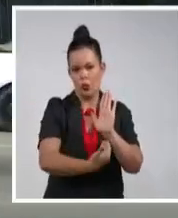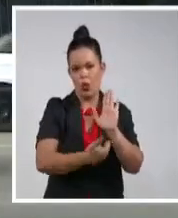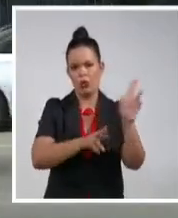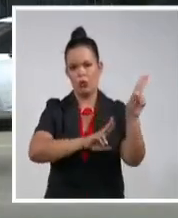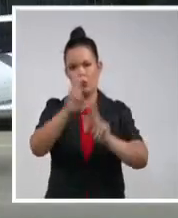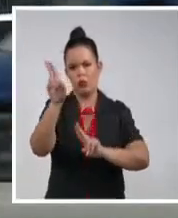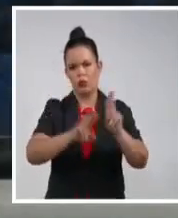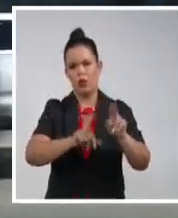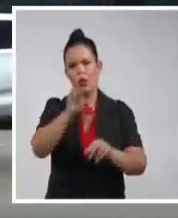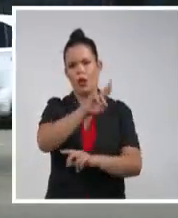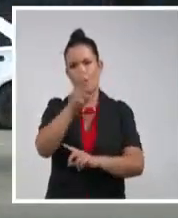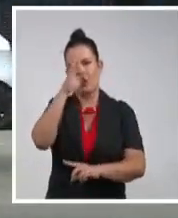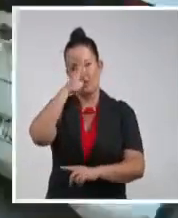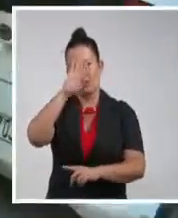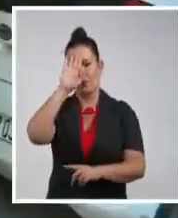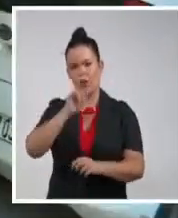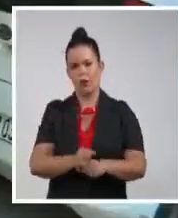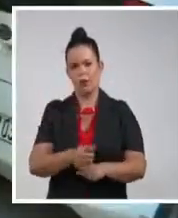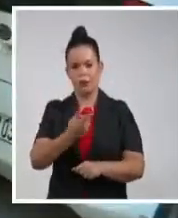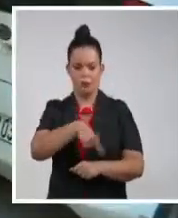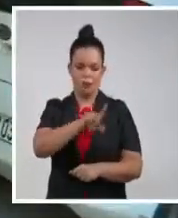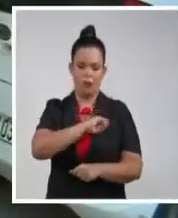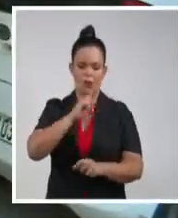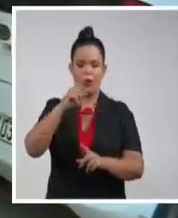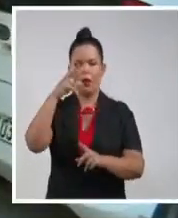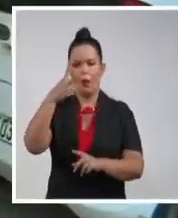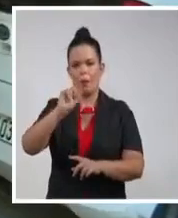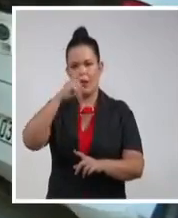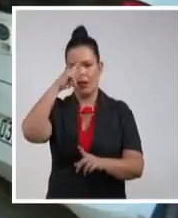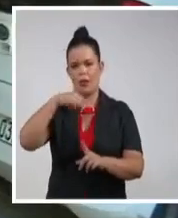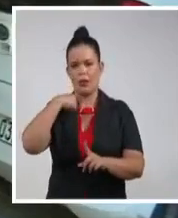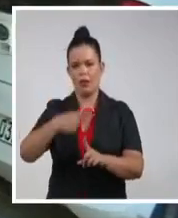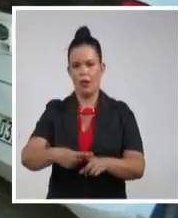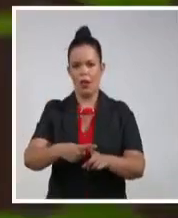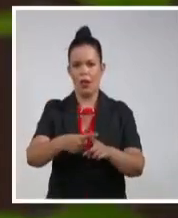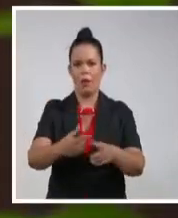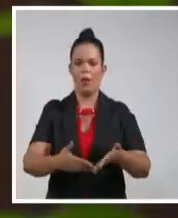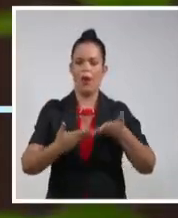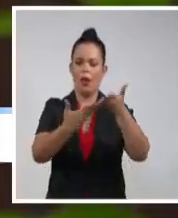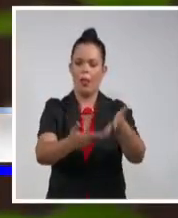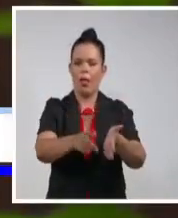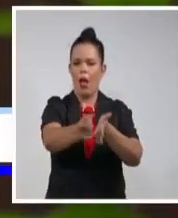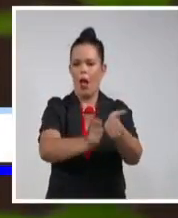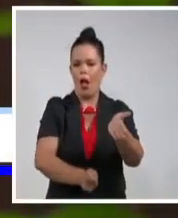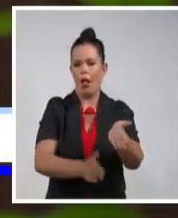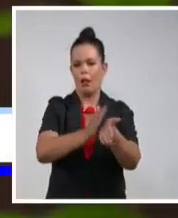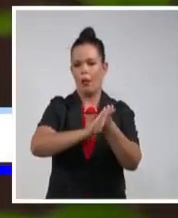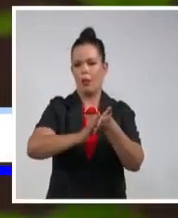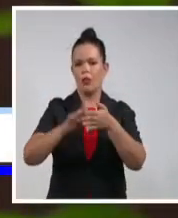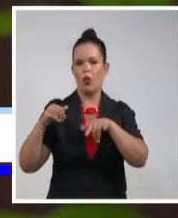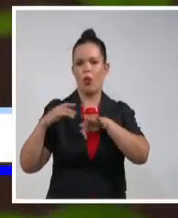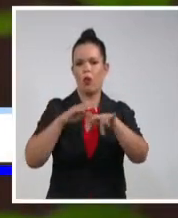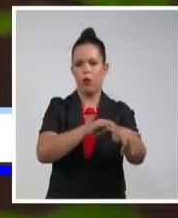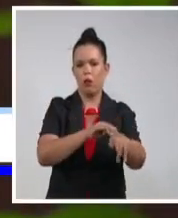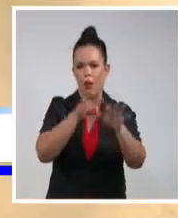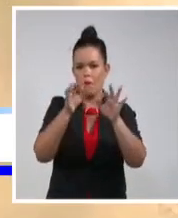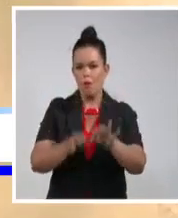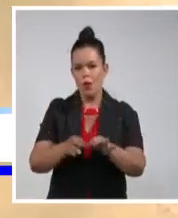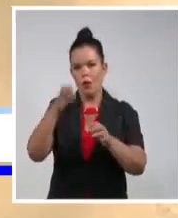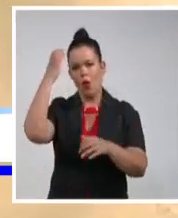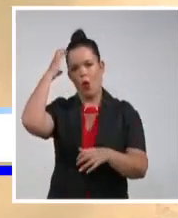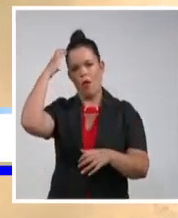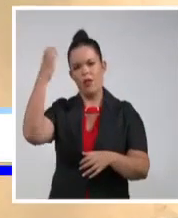El pasado 20 de septiembre fue entregada la solicitud de la marcha en la oficina del intendente de este municipio capitalino, quien conforme a lo establecido